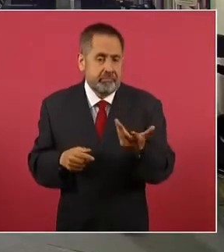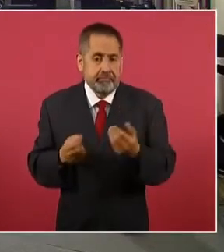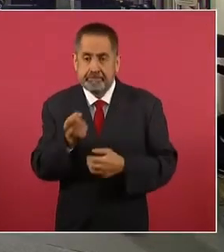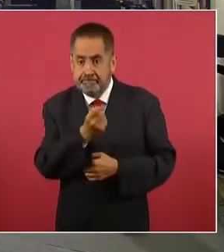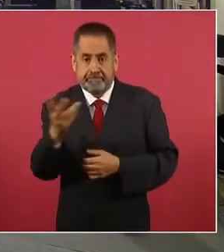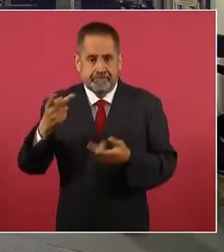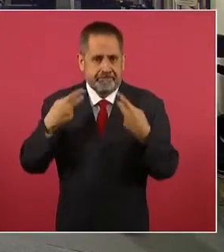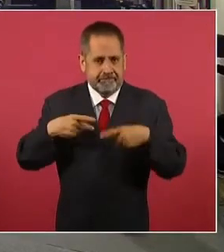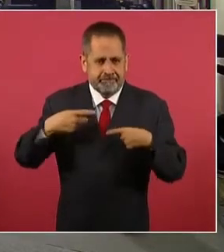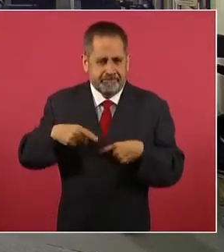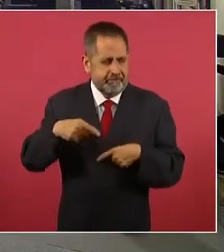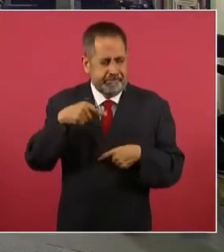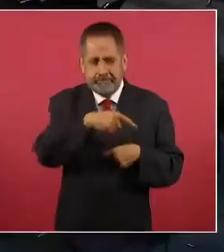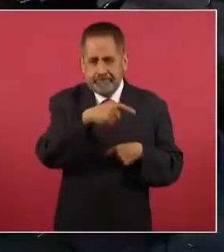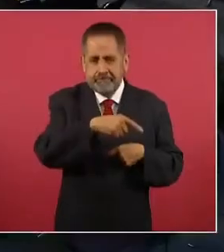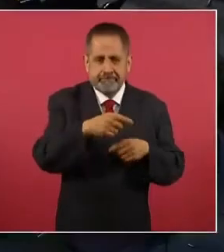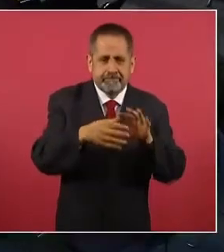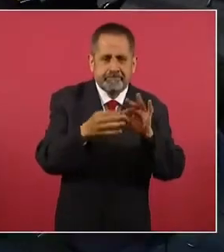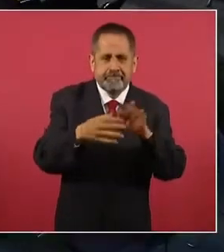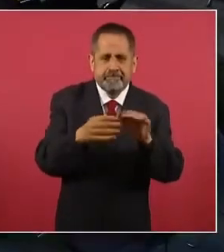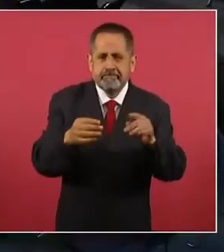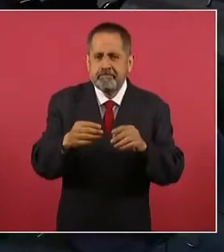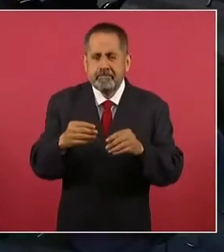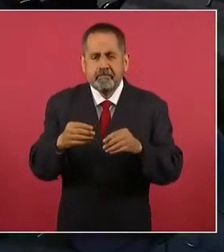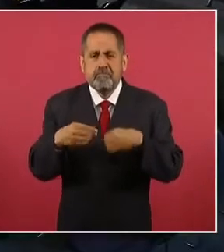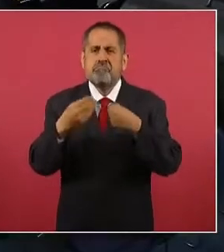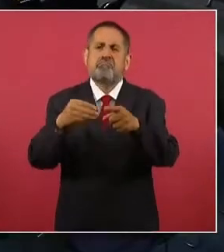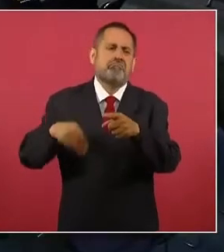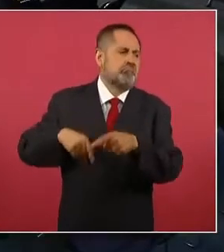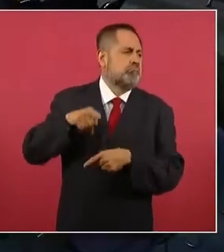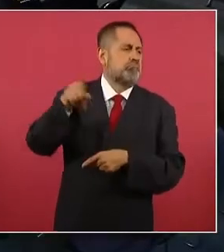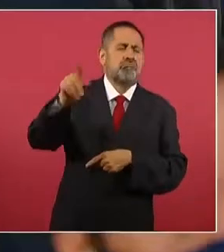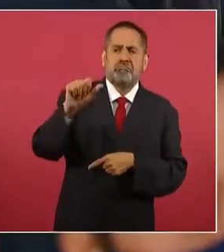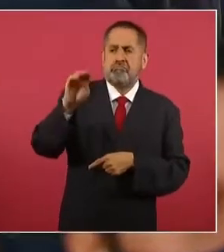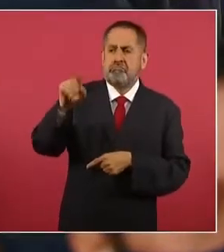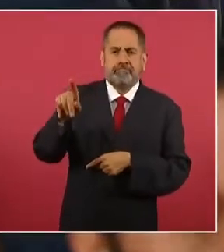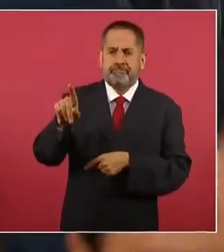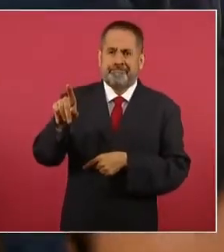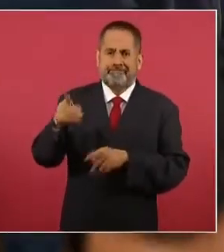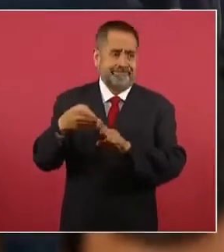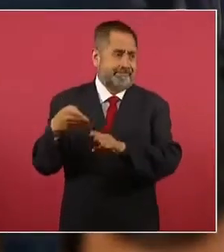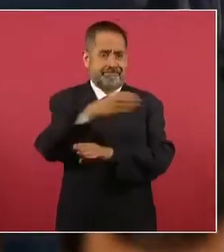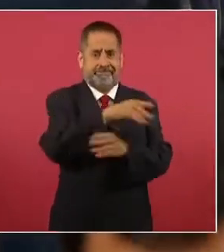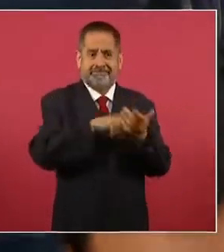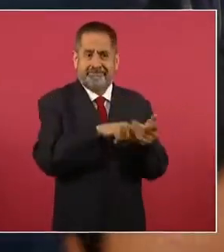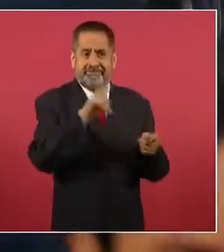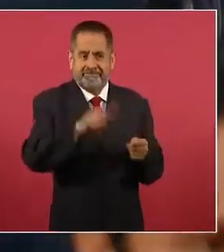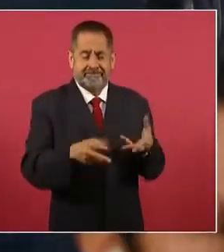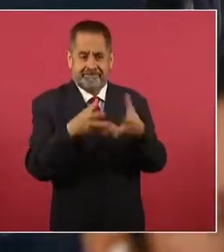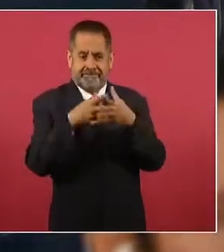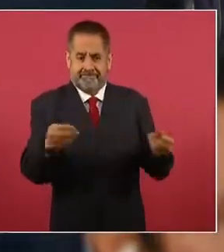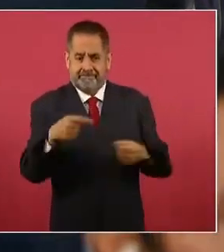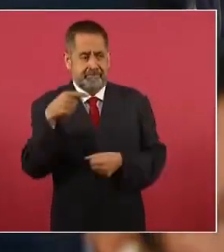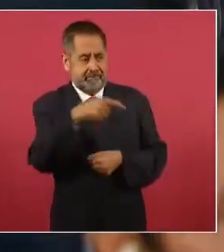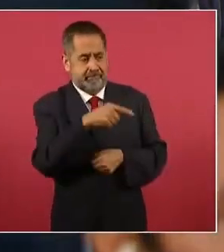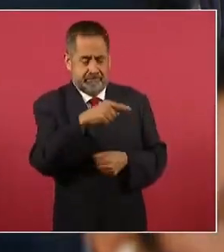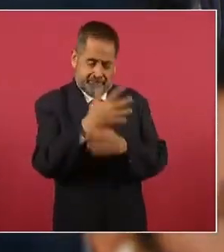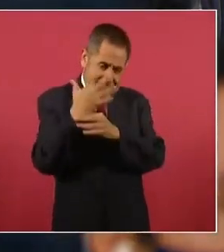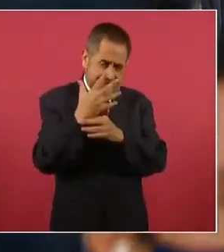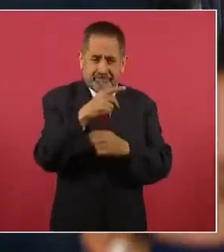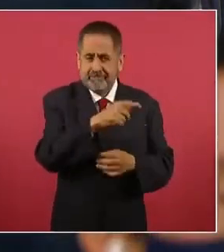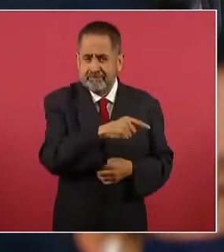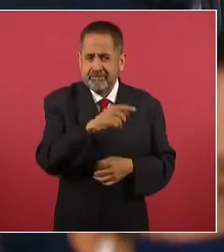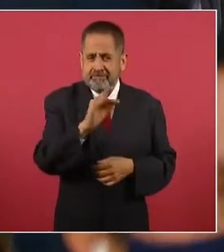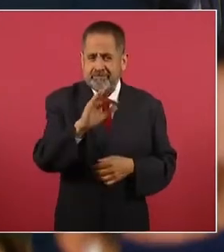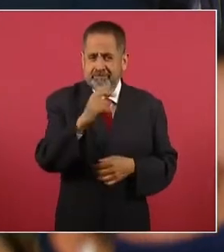de estos personajes, presidente, le echan la culpa a usted. Y eso es una realidad. O sea, el tema de los desaparecidos se lo acusan a